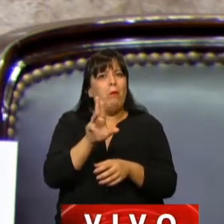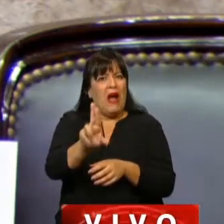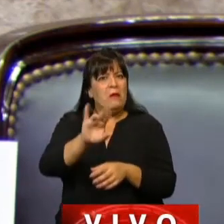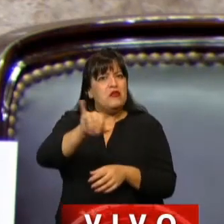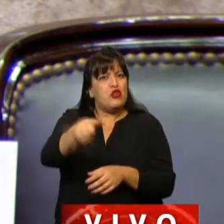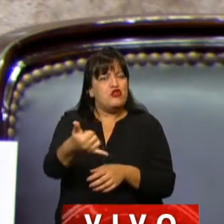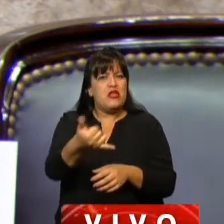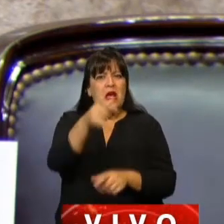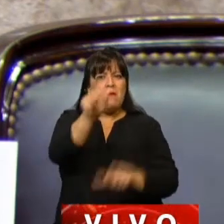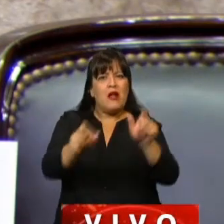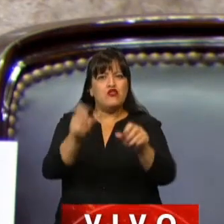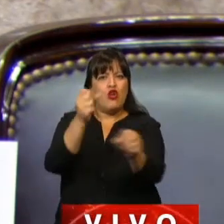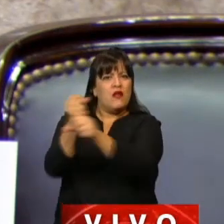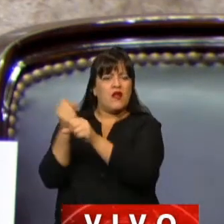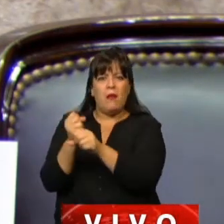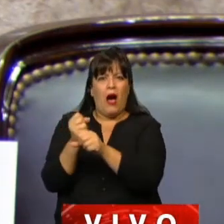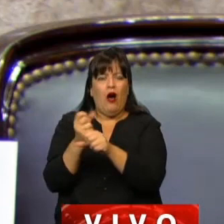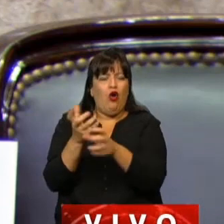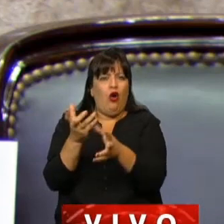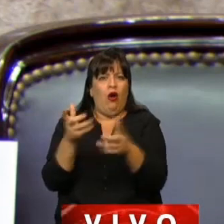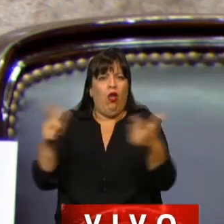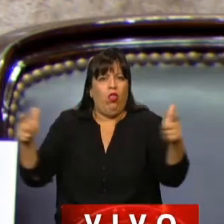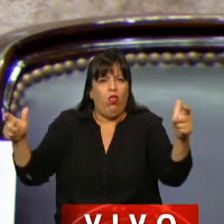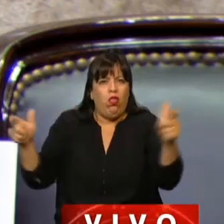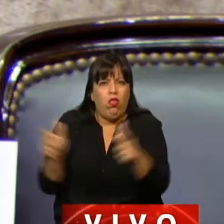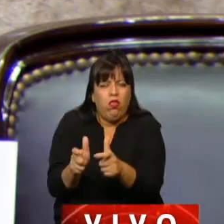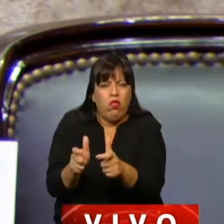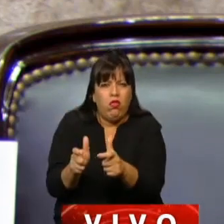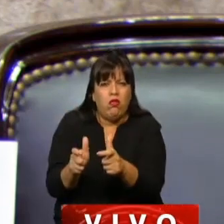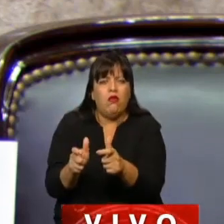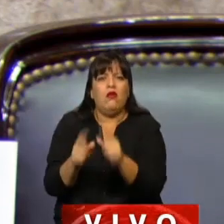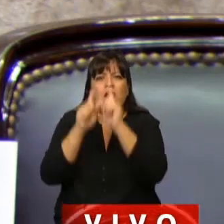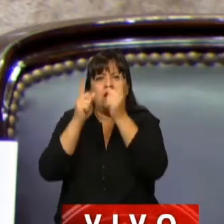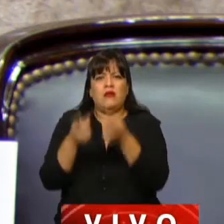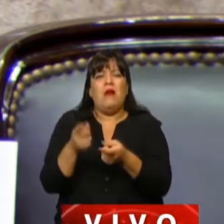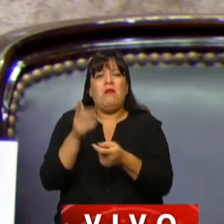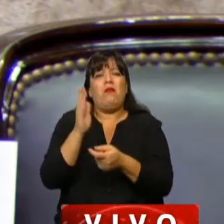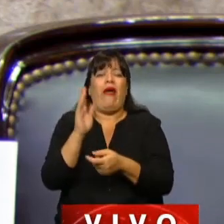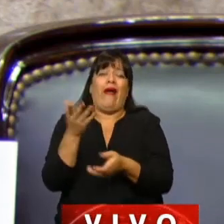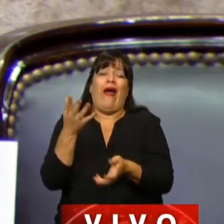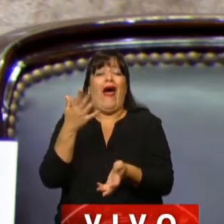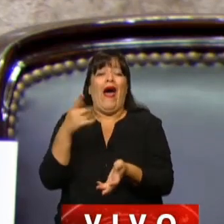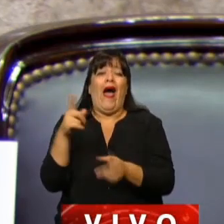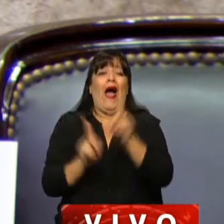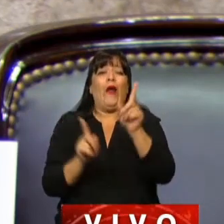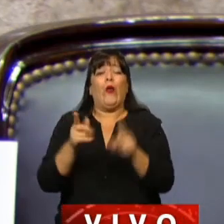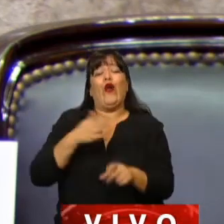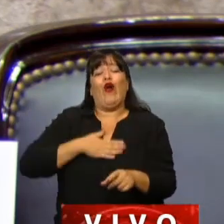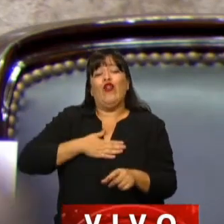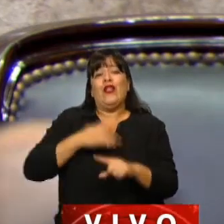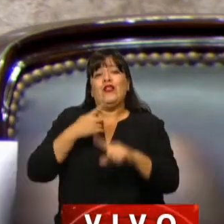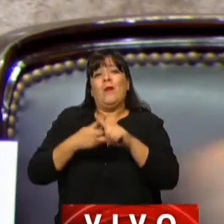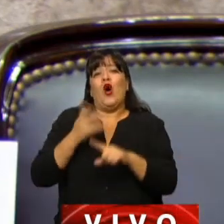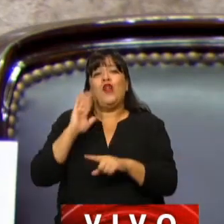y que millones también al menos se contenten con los 16.000 pesos de un plan social.